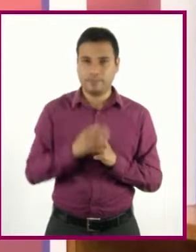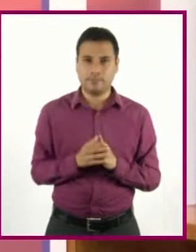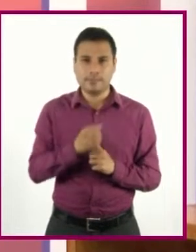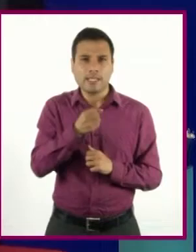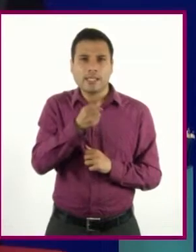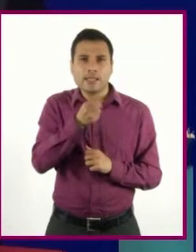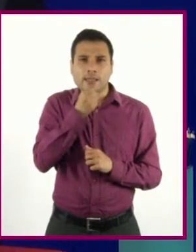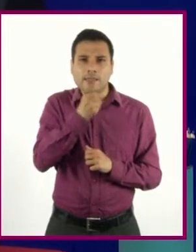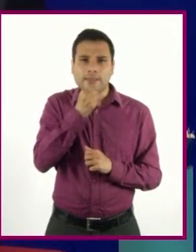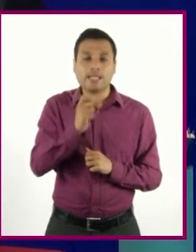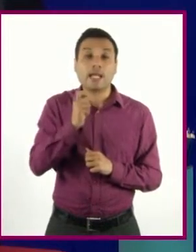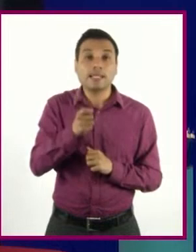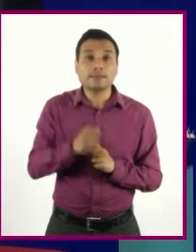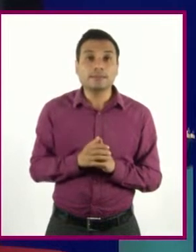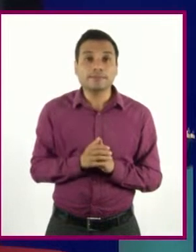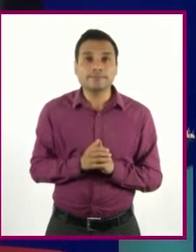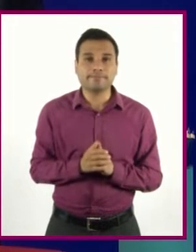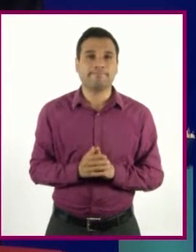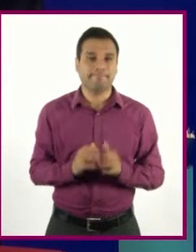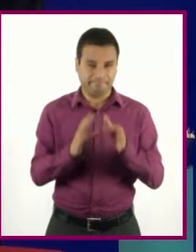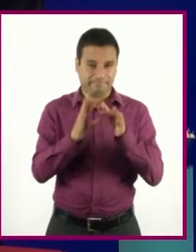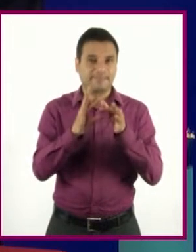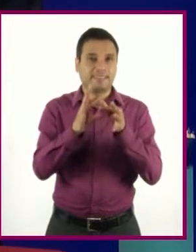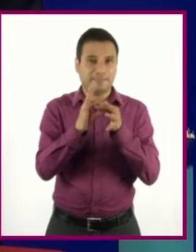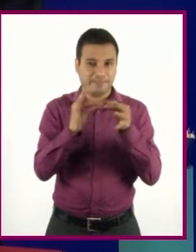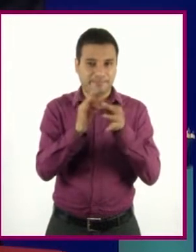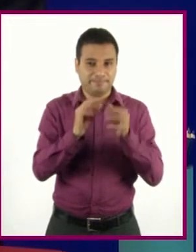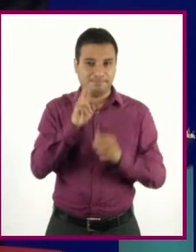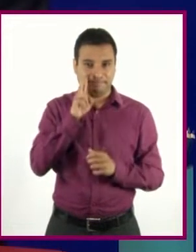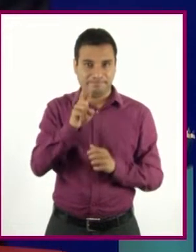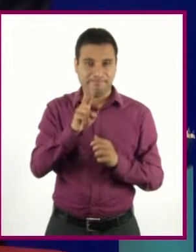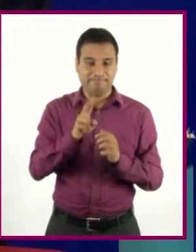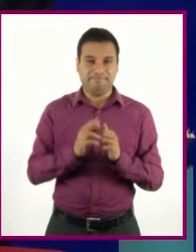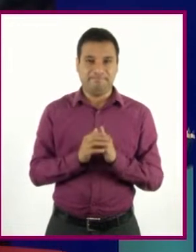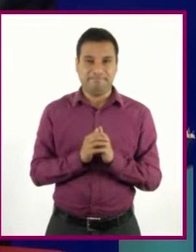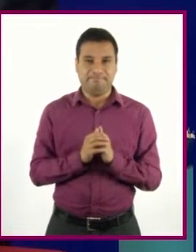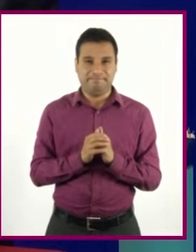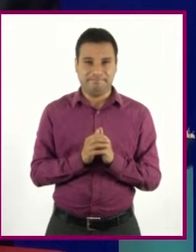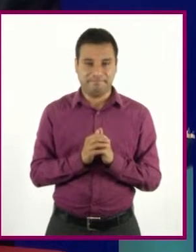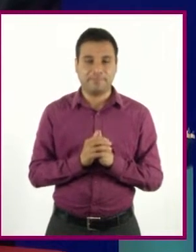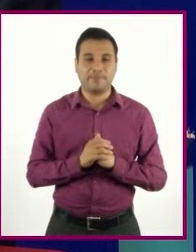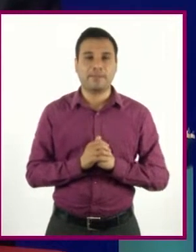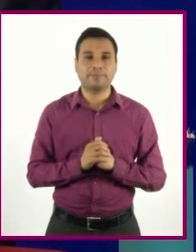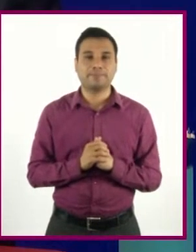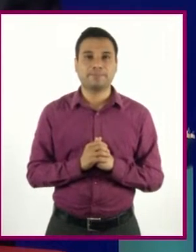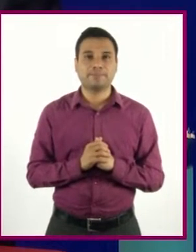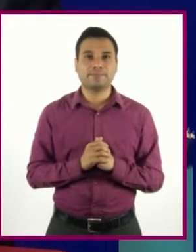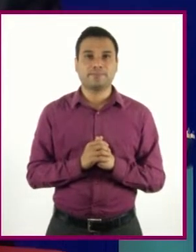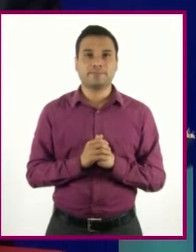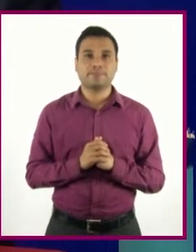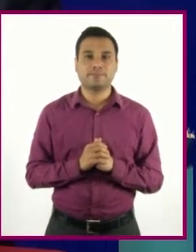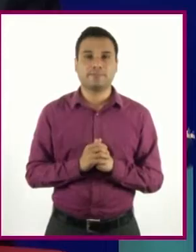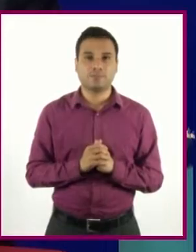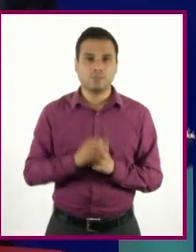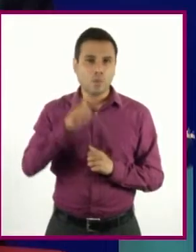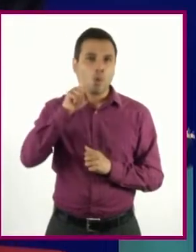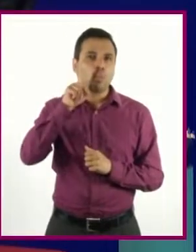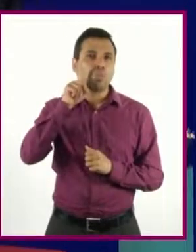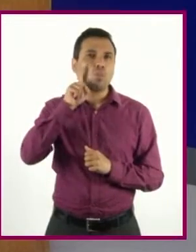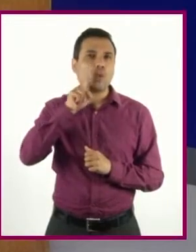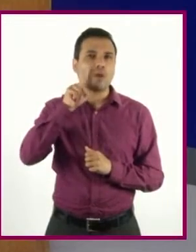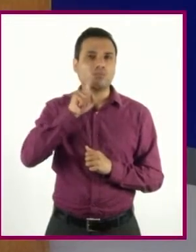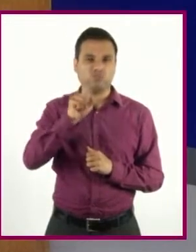una entrevista. Y para ello, les invito a escuchar la siguiente definición de la académica